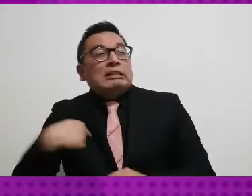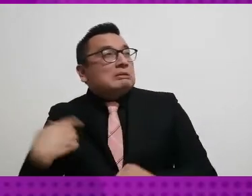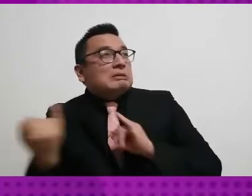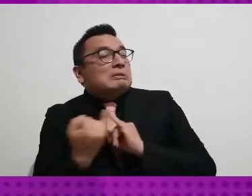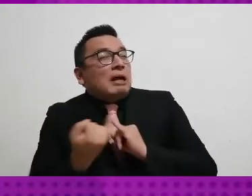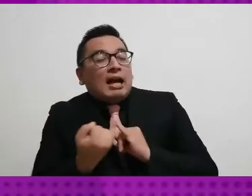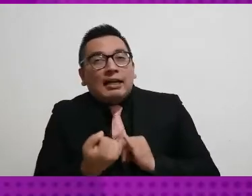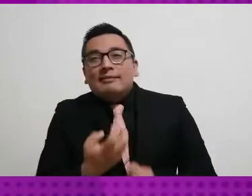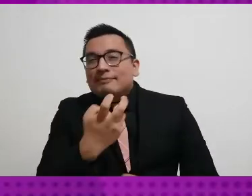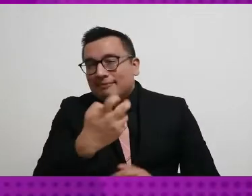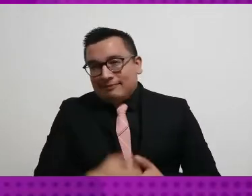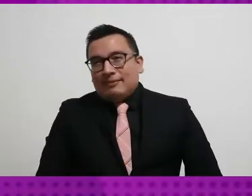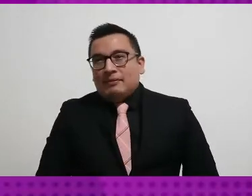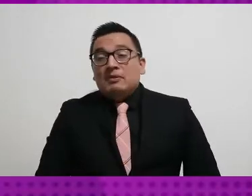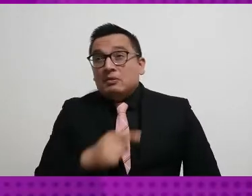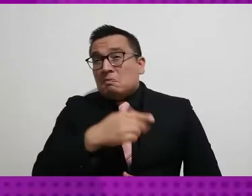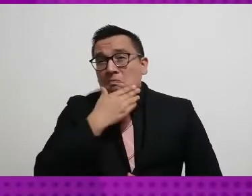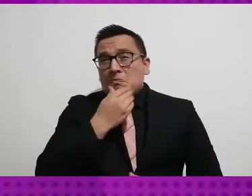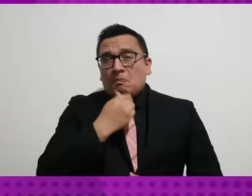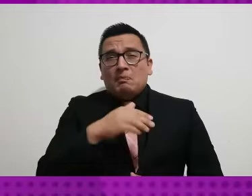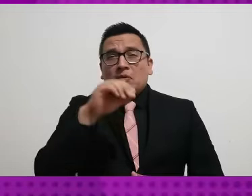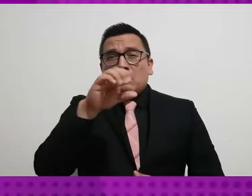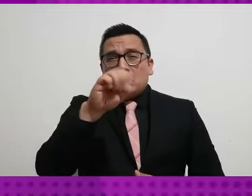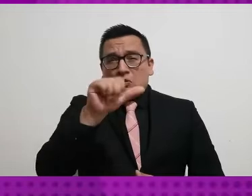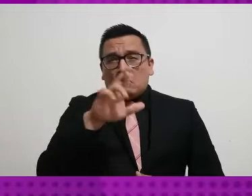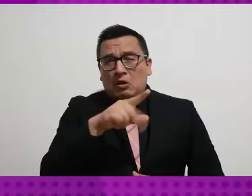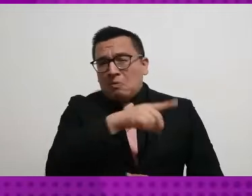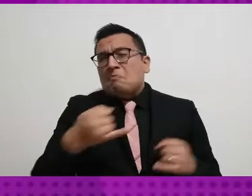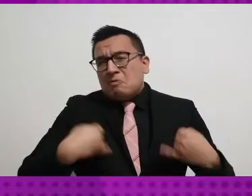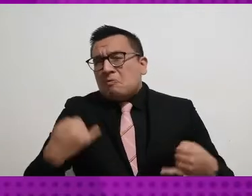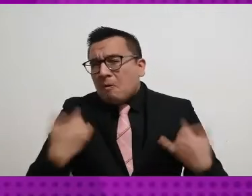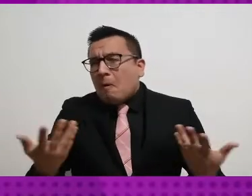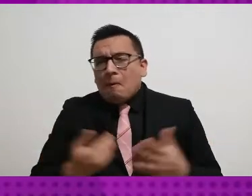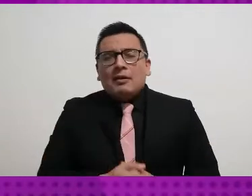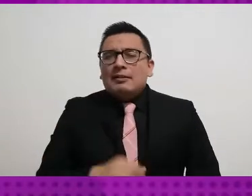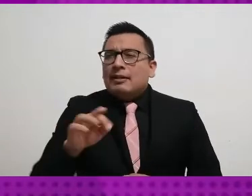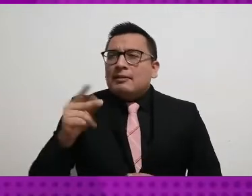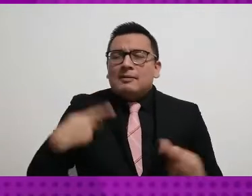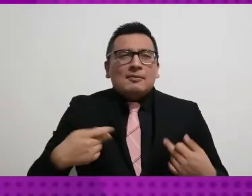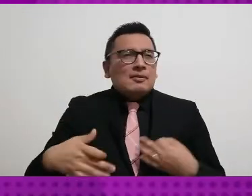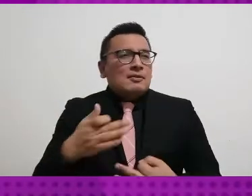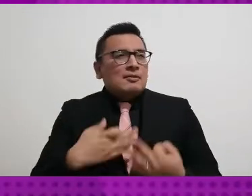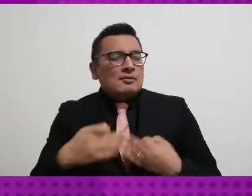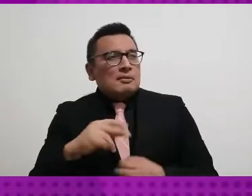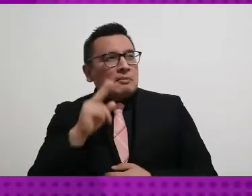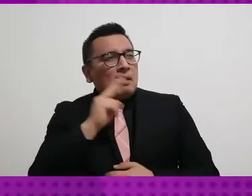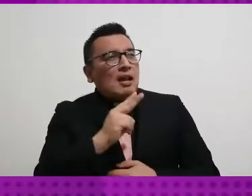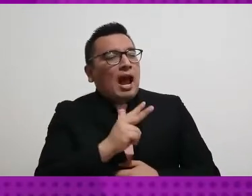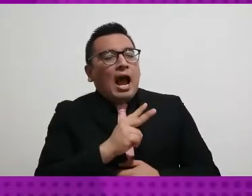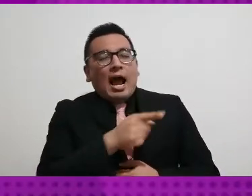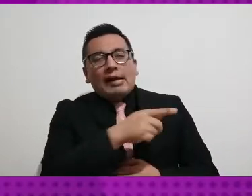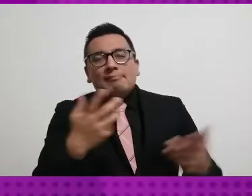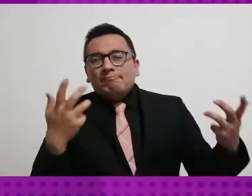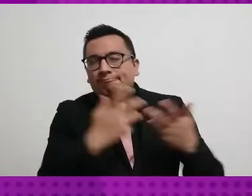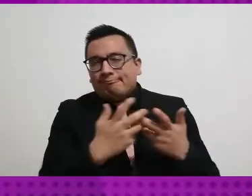Gracias. Que también comparte muchas visiones y comparte muchas inquietudes similares. Mencionaba ahorita la